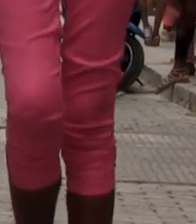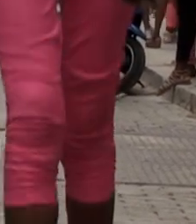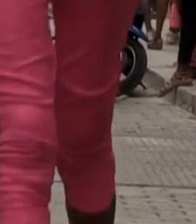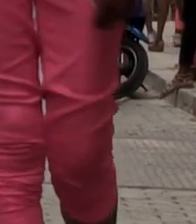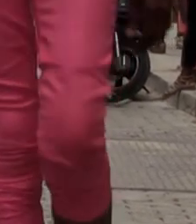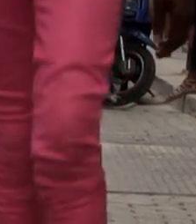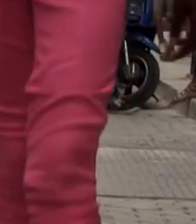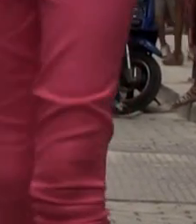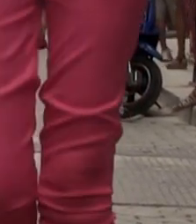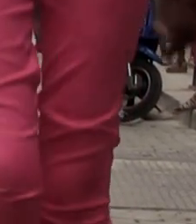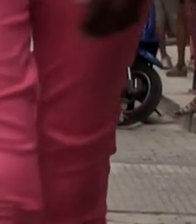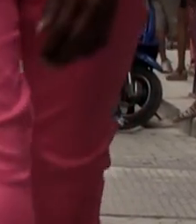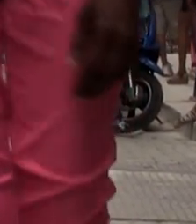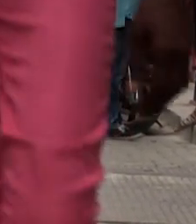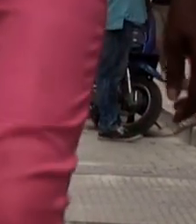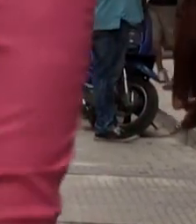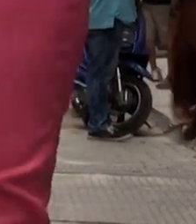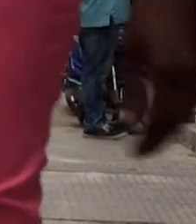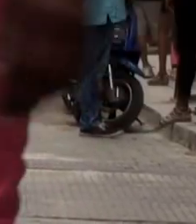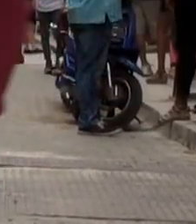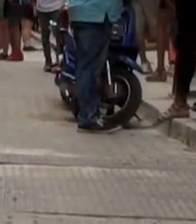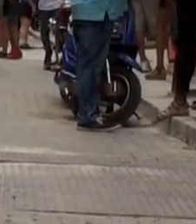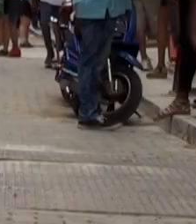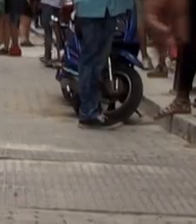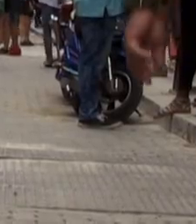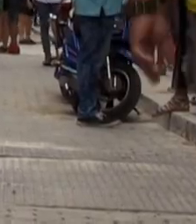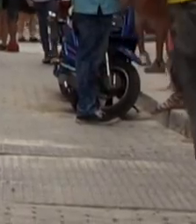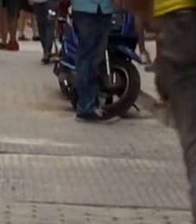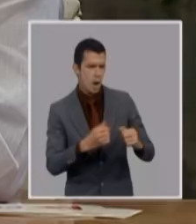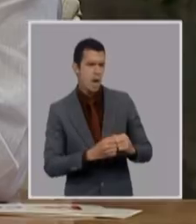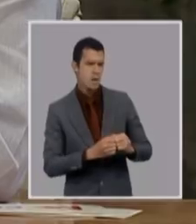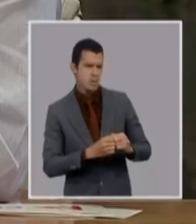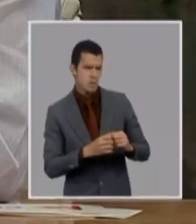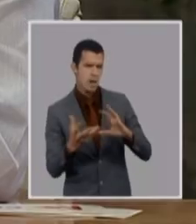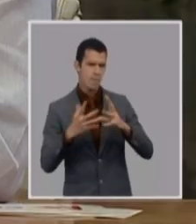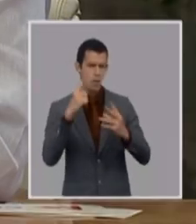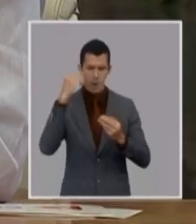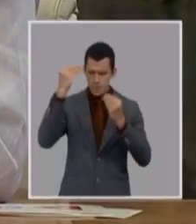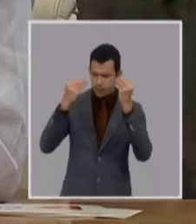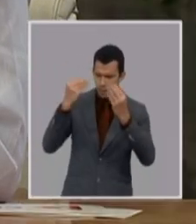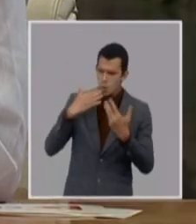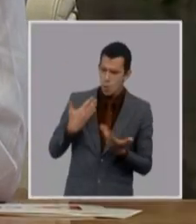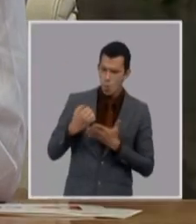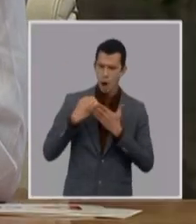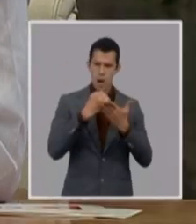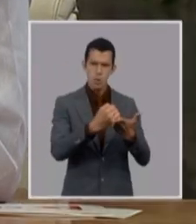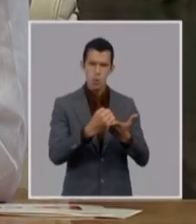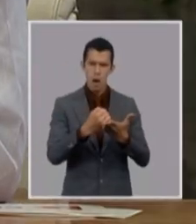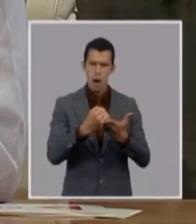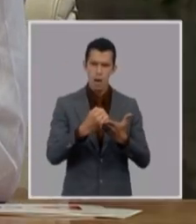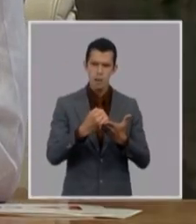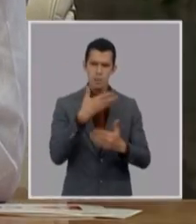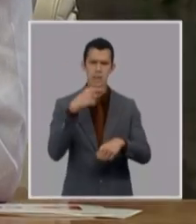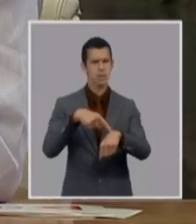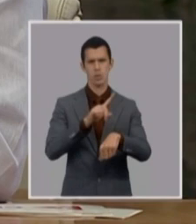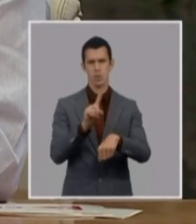mejora en la producción nacional de medicamentos actualmente deficiente por la falta de materias primas el presidente miguel díaz